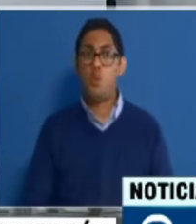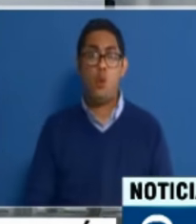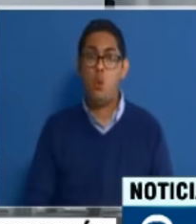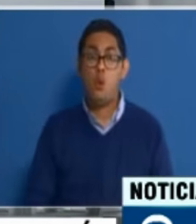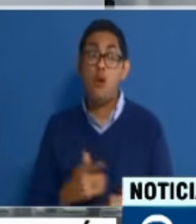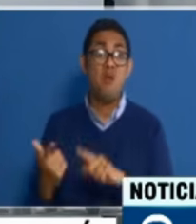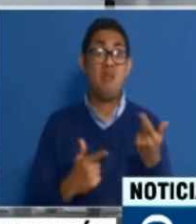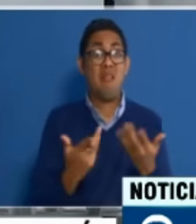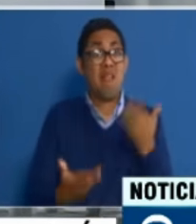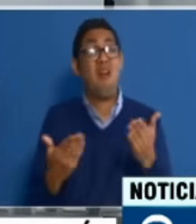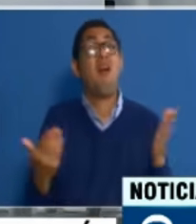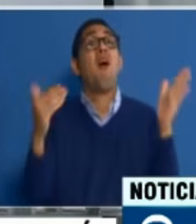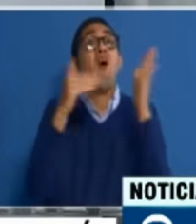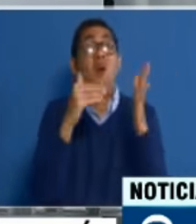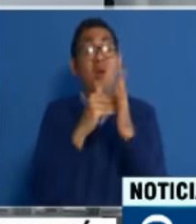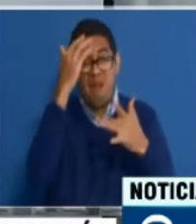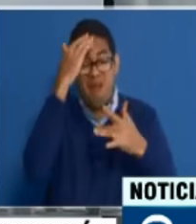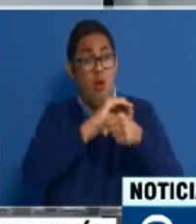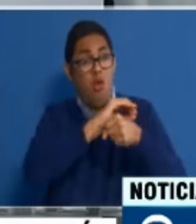han tenido